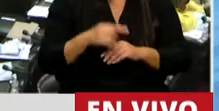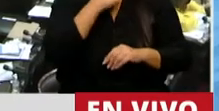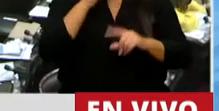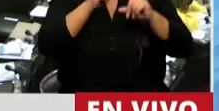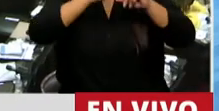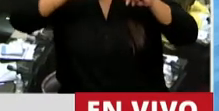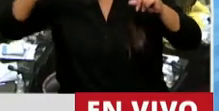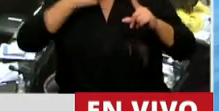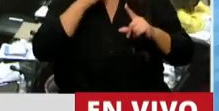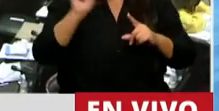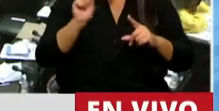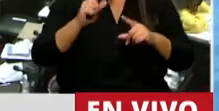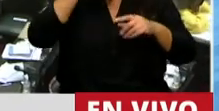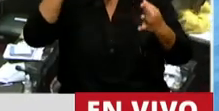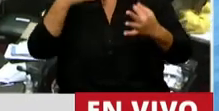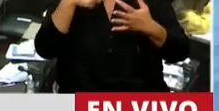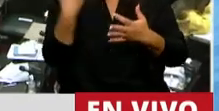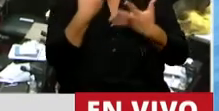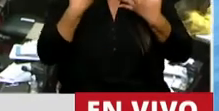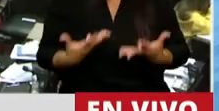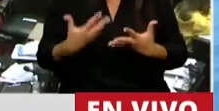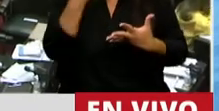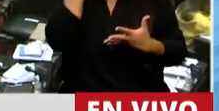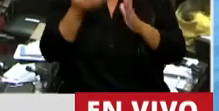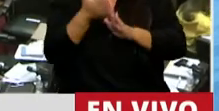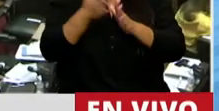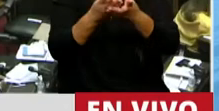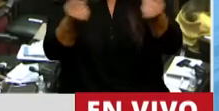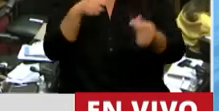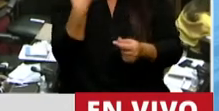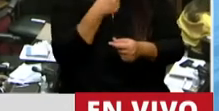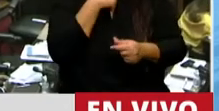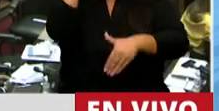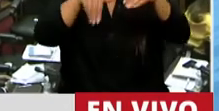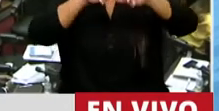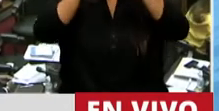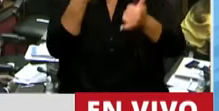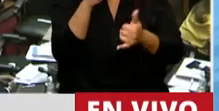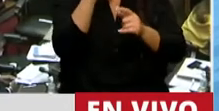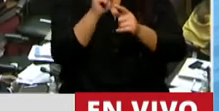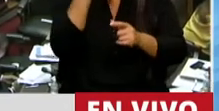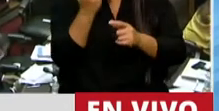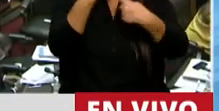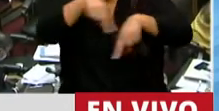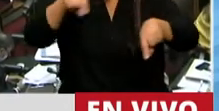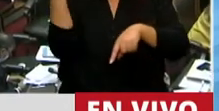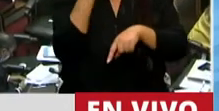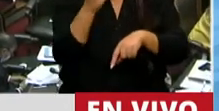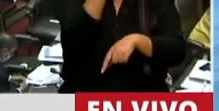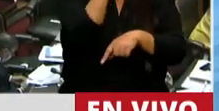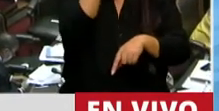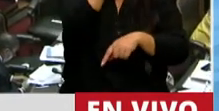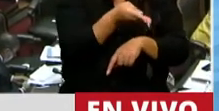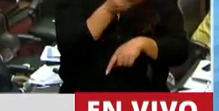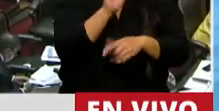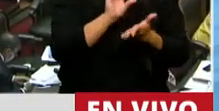extender mucho porque la verdad es que estamos cansados y estamos terminando y queremos votar, pero hay cosas que son importantes. Que el 20% tenga que